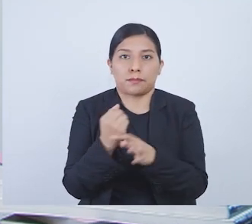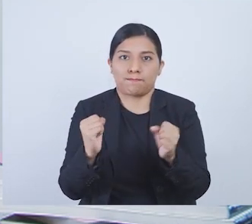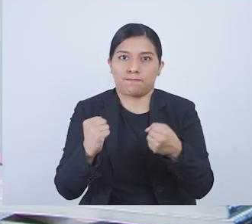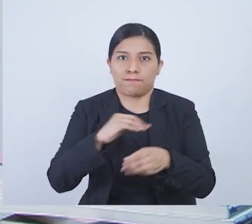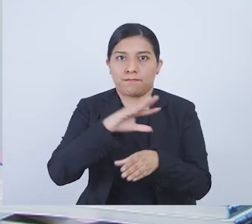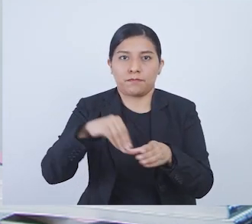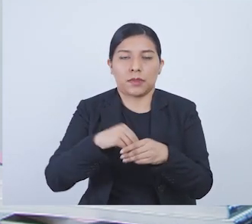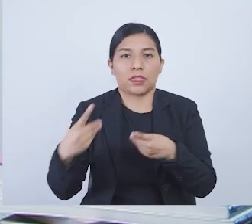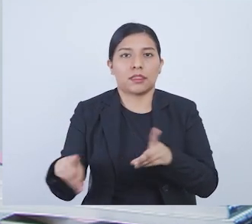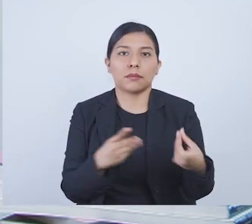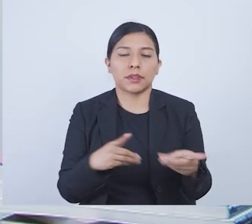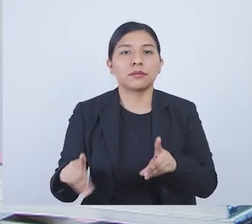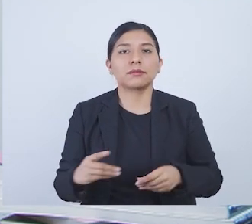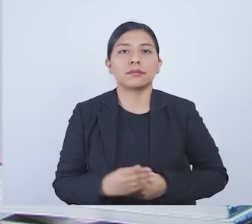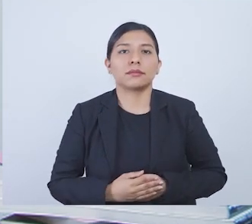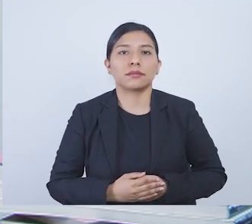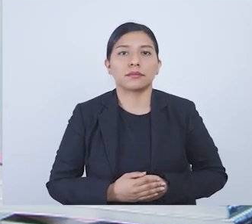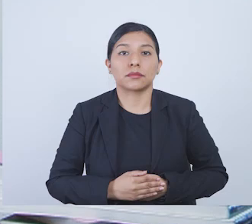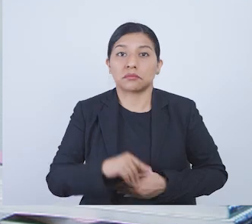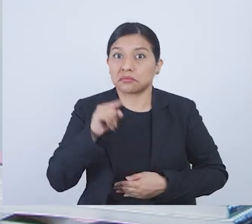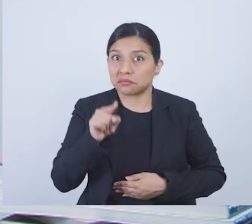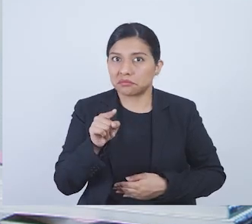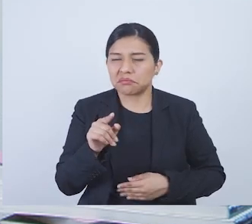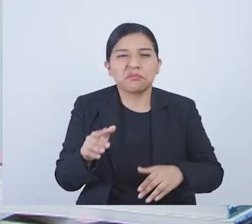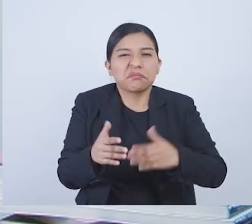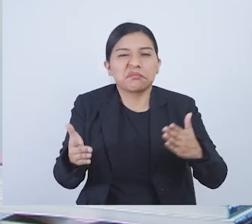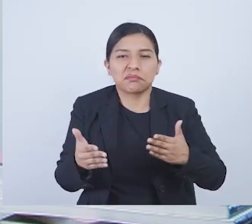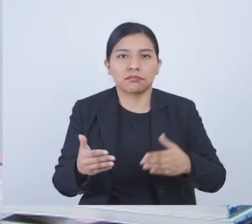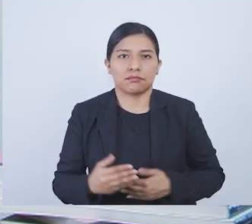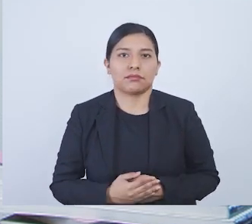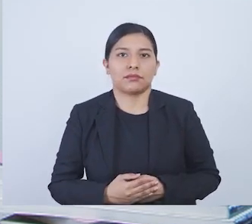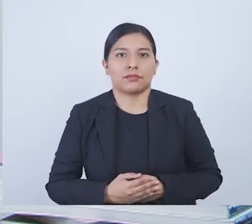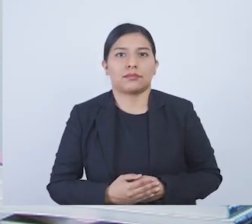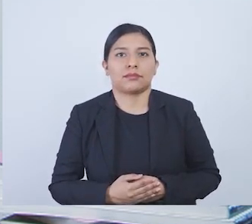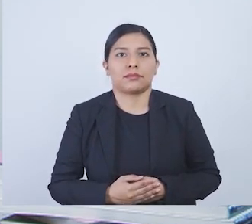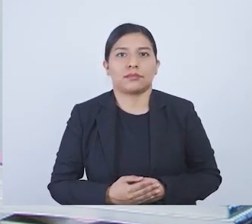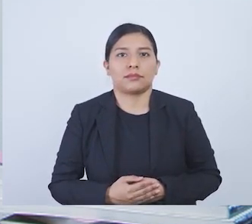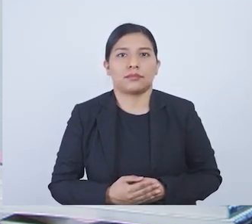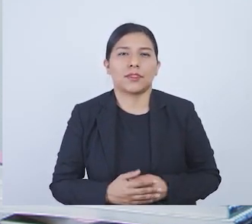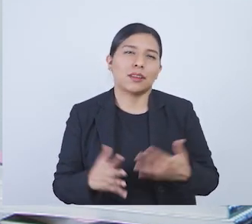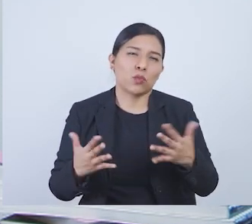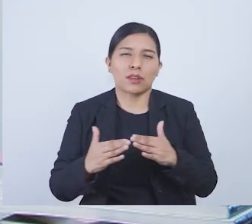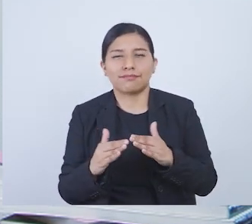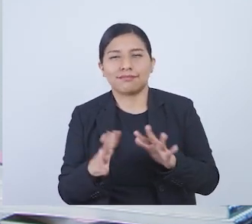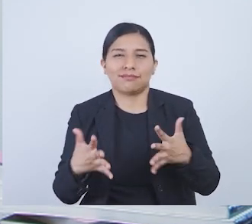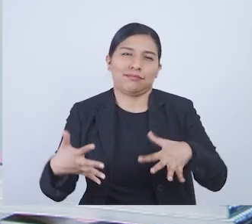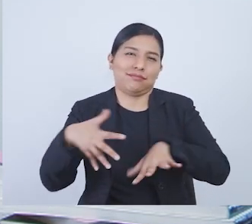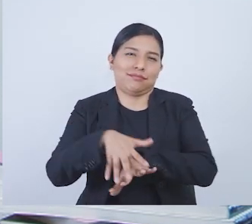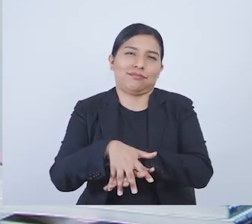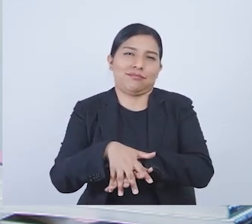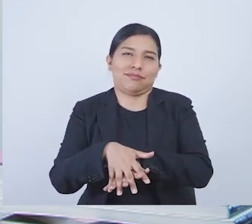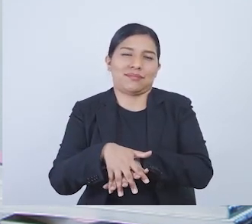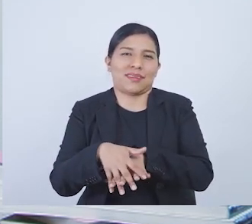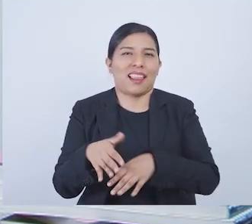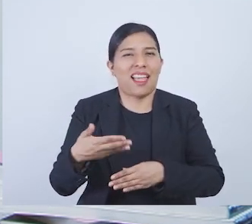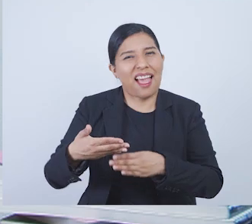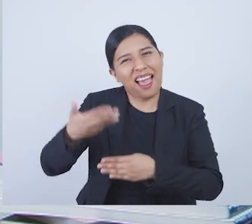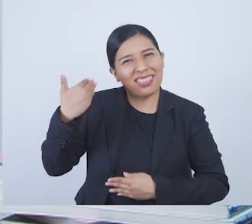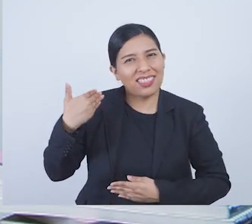integración dinámica. Este enfoque apunta es como una combinación de los enfoques